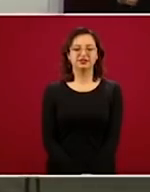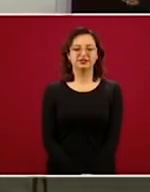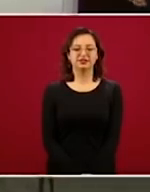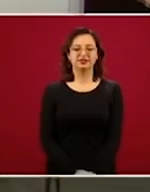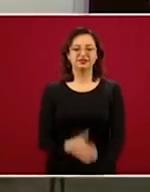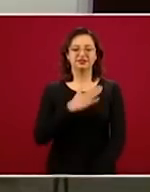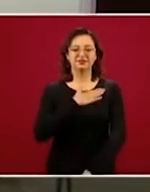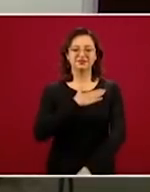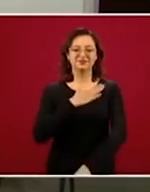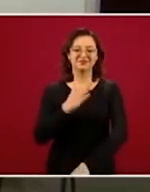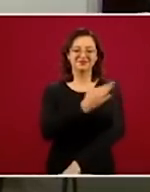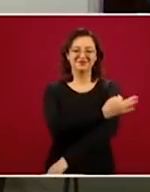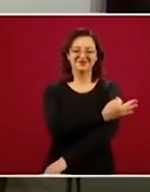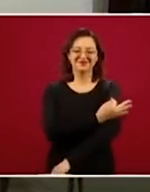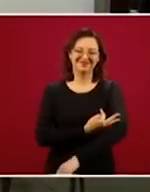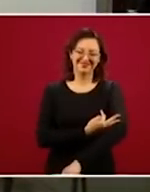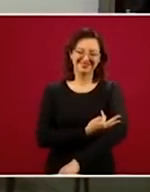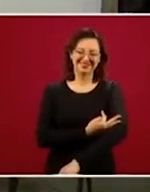buenas tardes